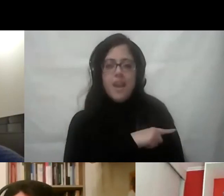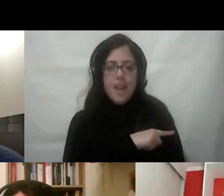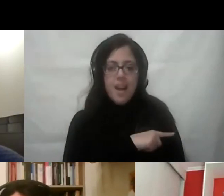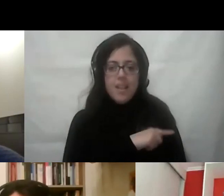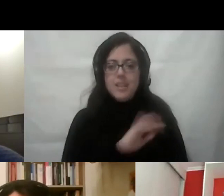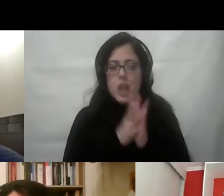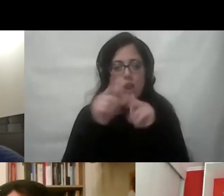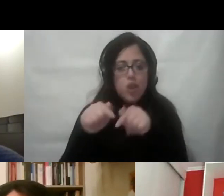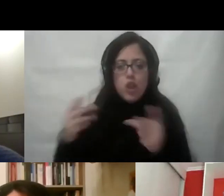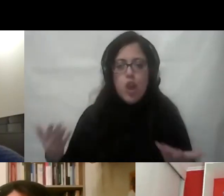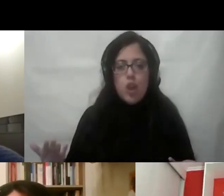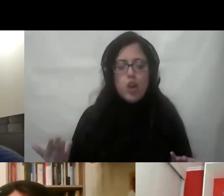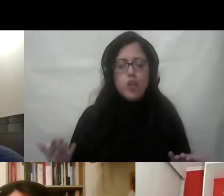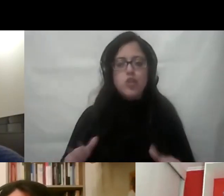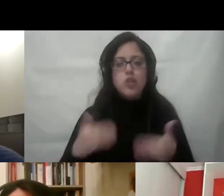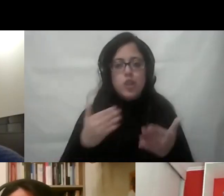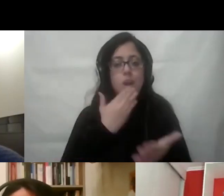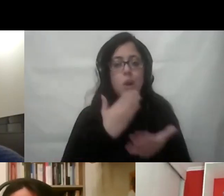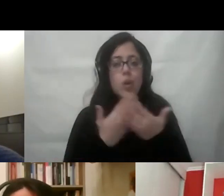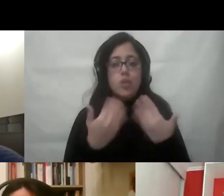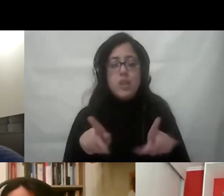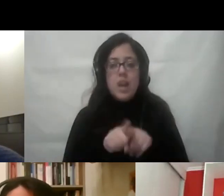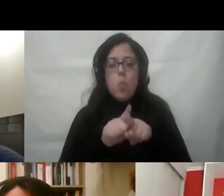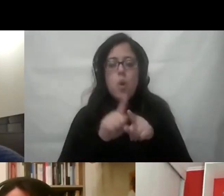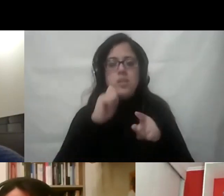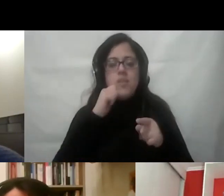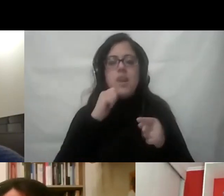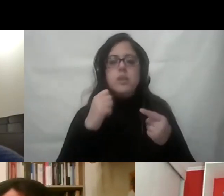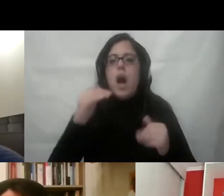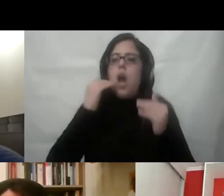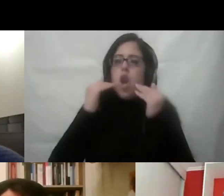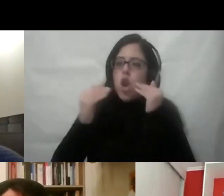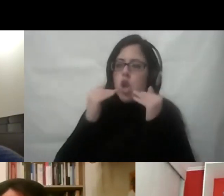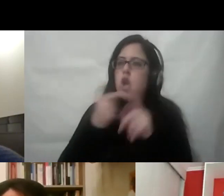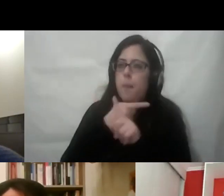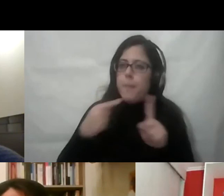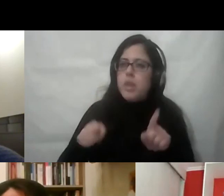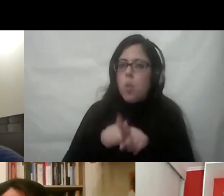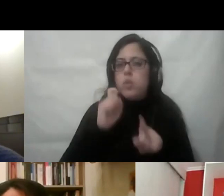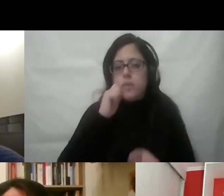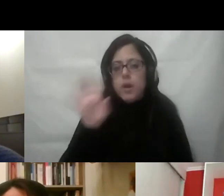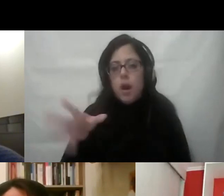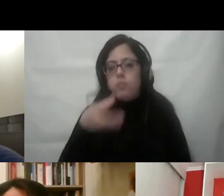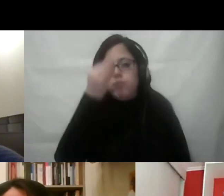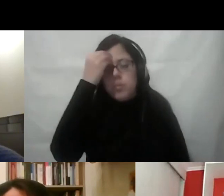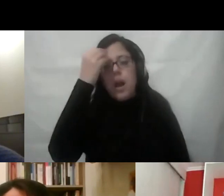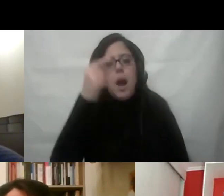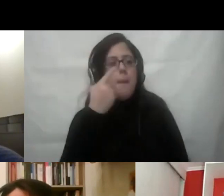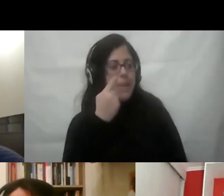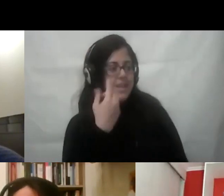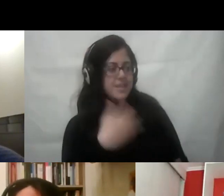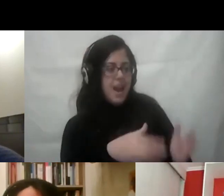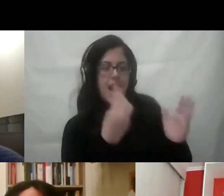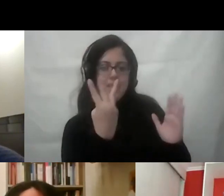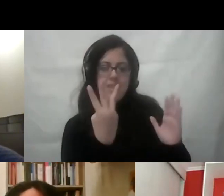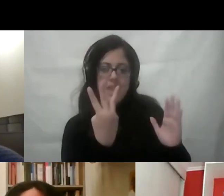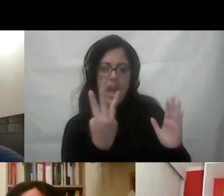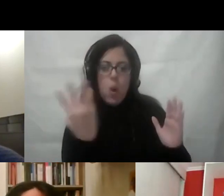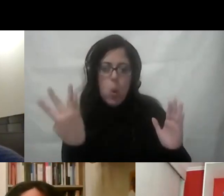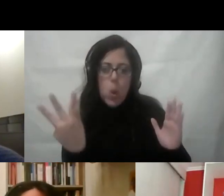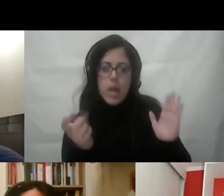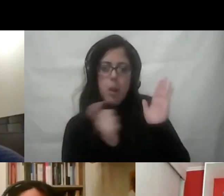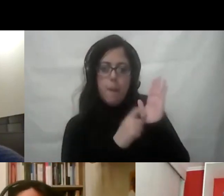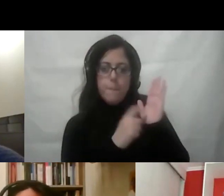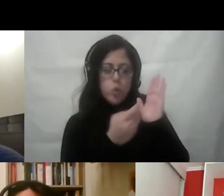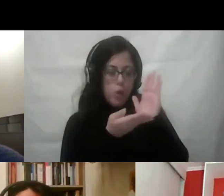esto. Por tanto, cuando los líderes intermedios empiezan a darse cuenta, mira, ¿sabes qué? Subimos 3-4 puntos del CIMS, a lo mejor en un año no se nota,